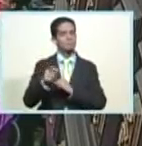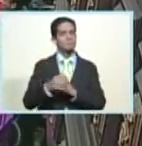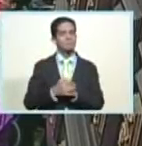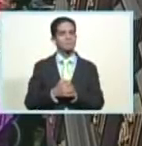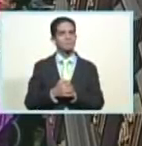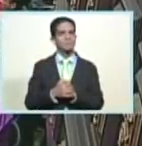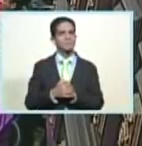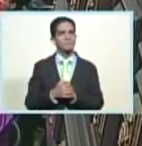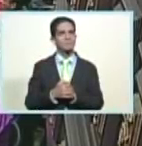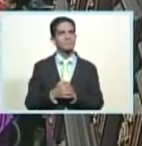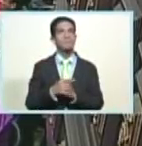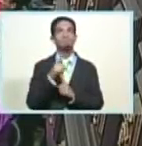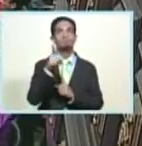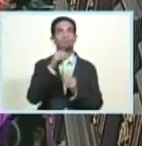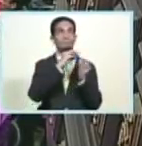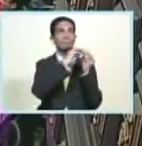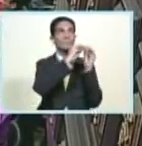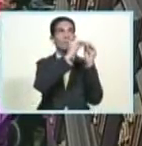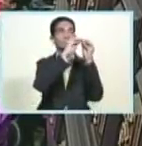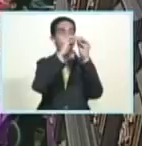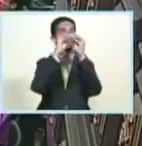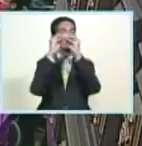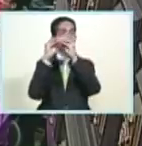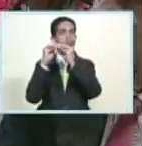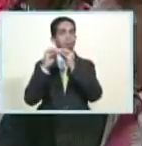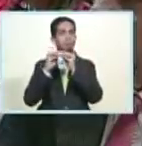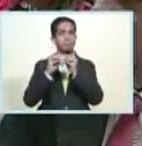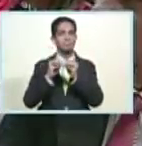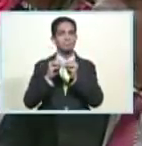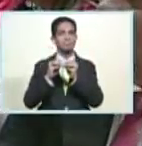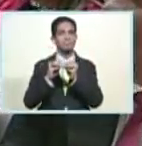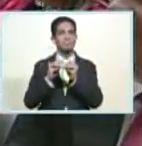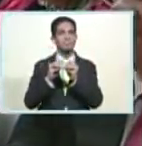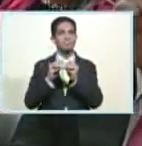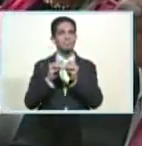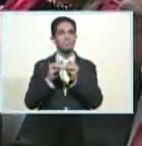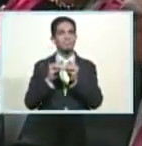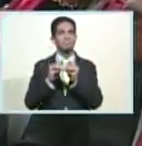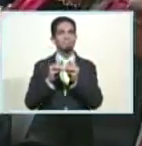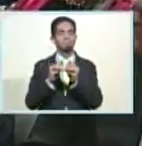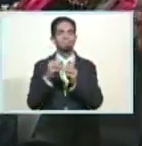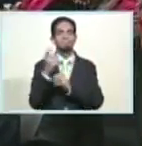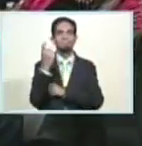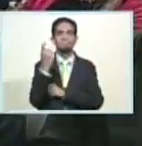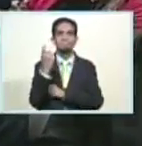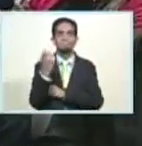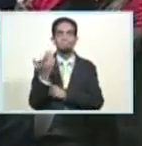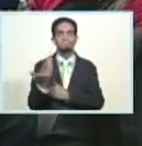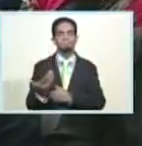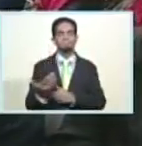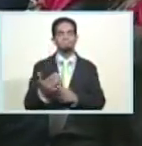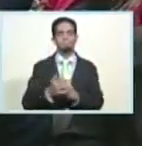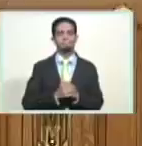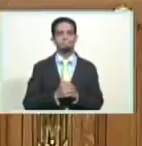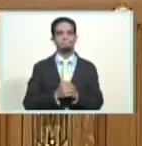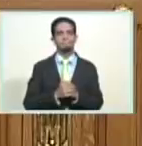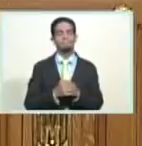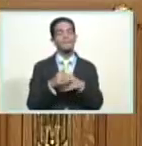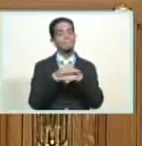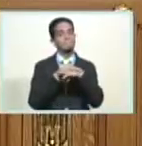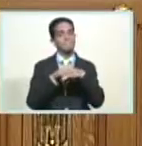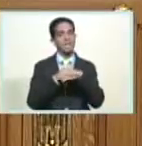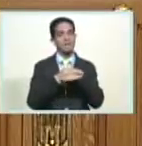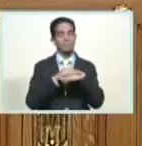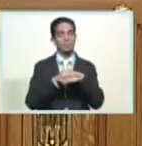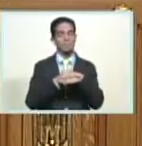Han puesto este Palacio Federal Legislativo en la última, ¿vale? Yo, perdonen que hable de mí,